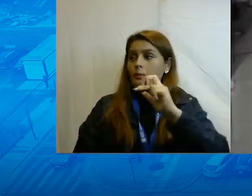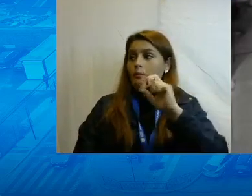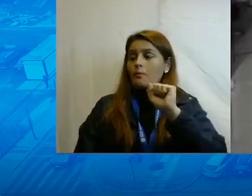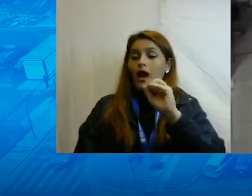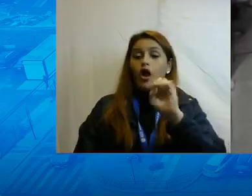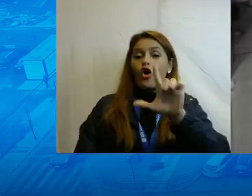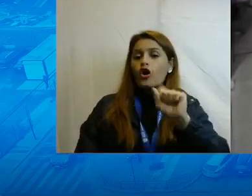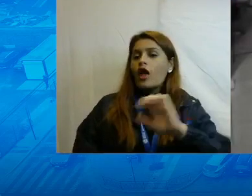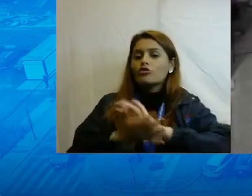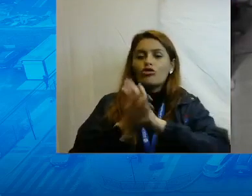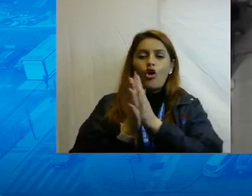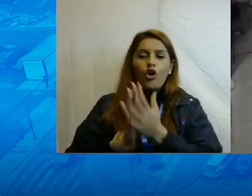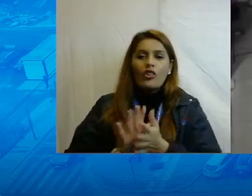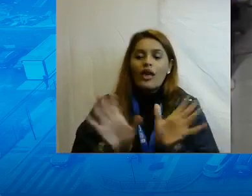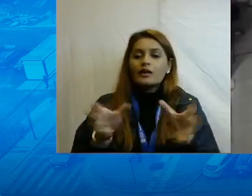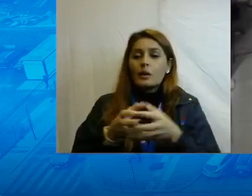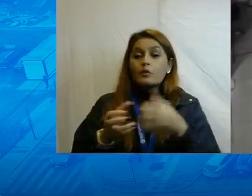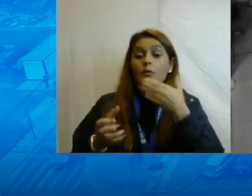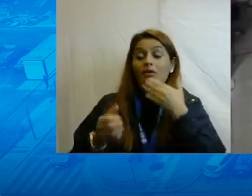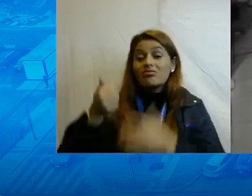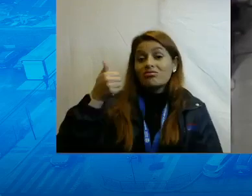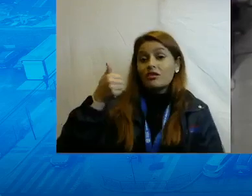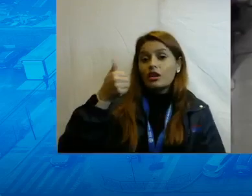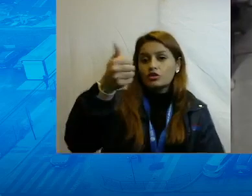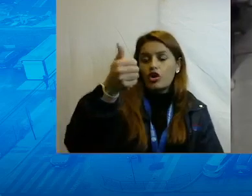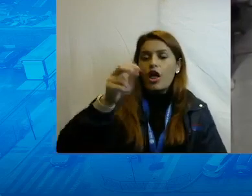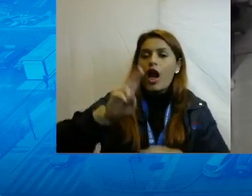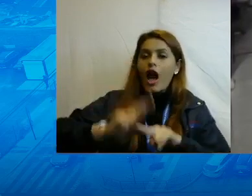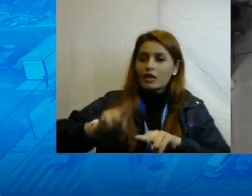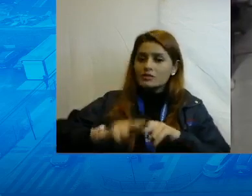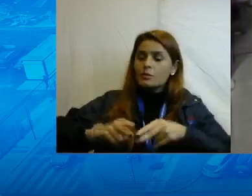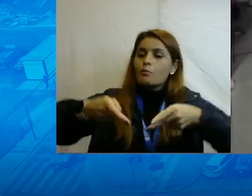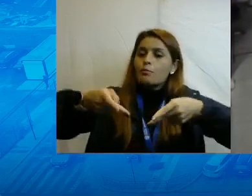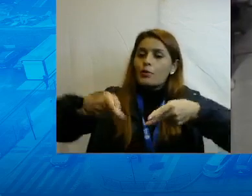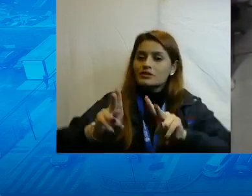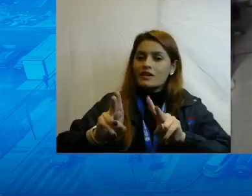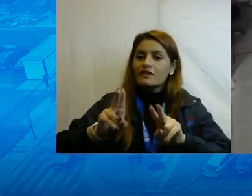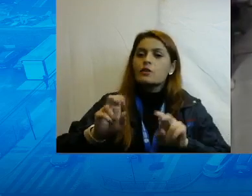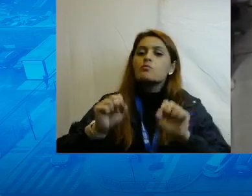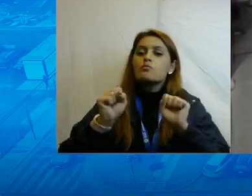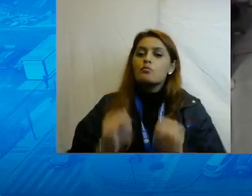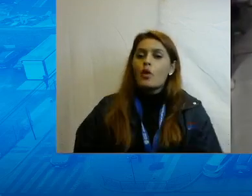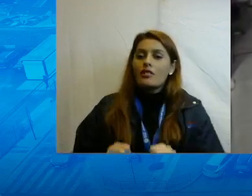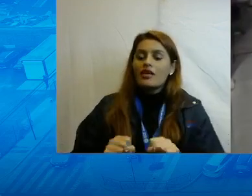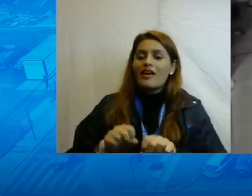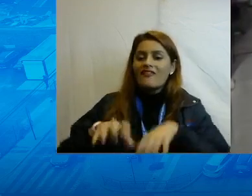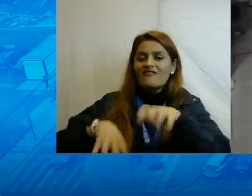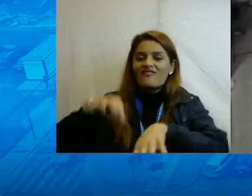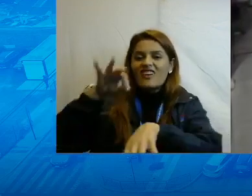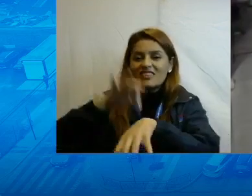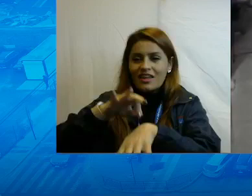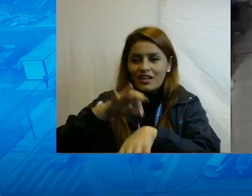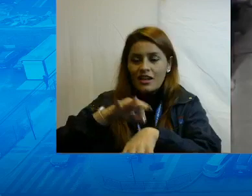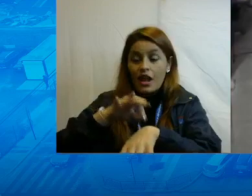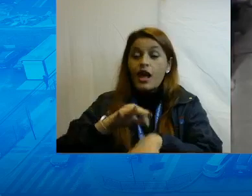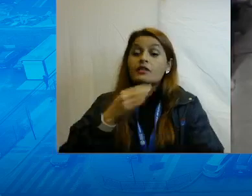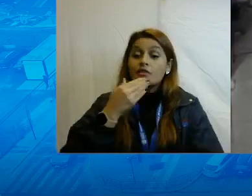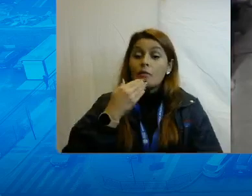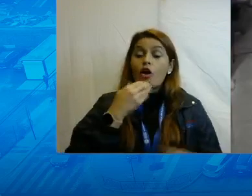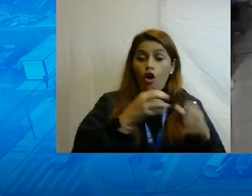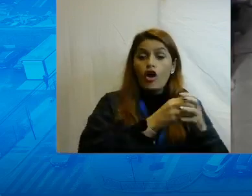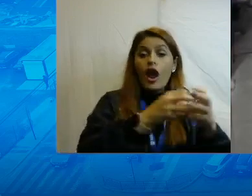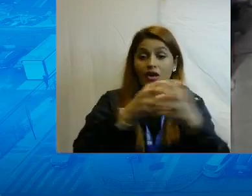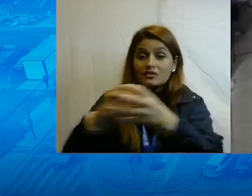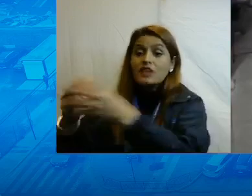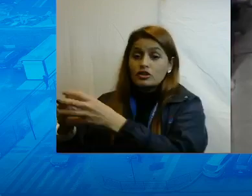equipo también, al director, que hacen posible el funcionamiento y la reactivación de la veterinaria, y también a las